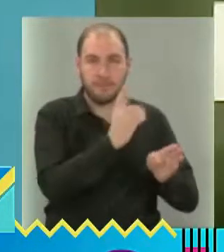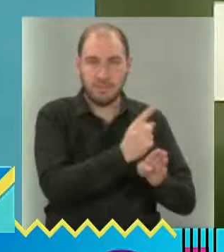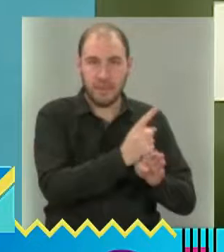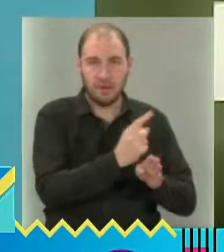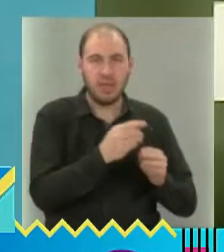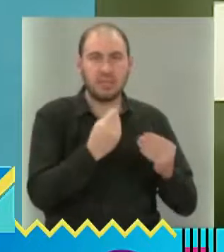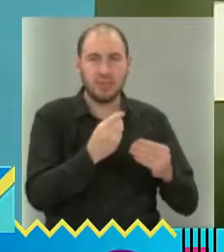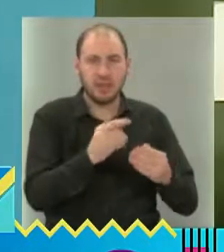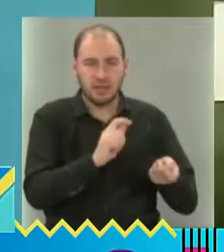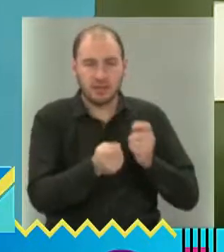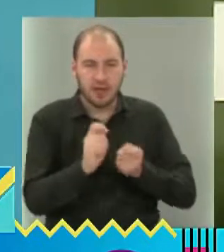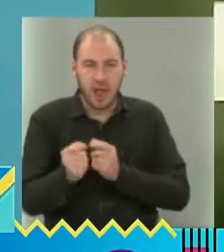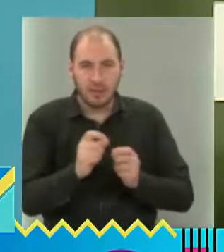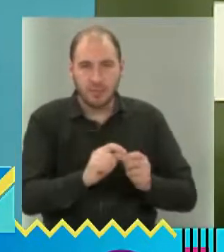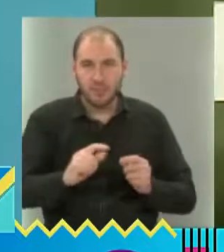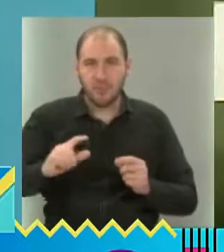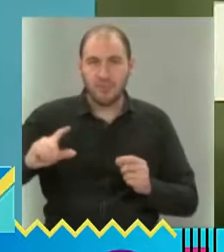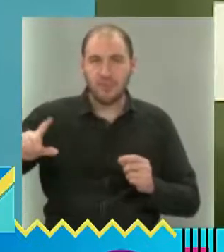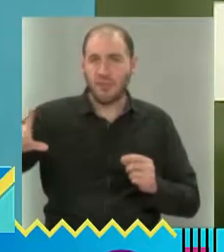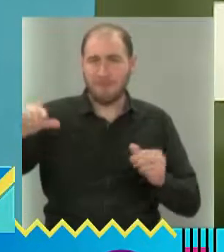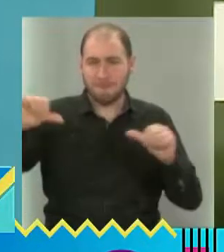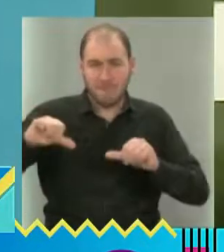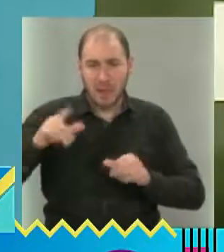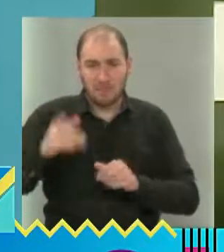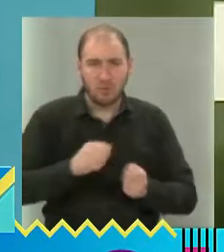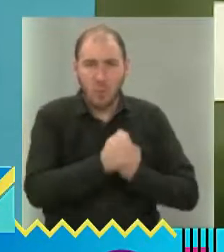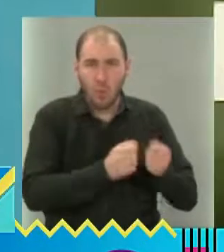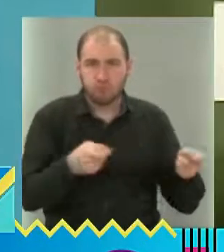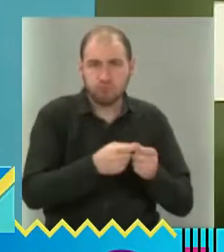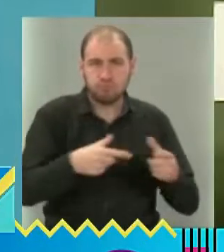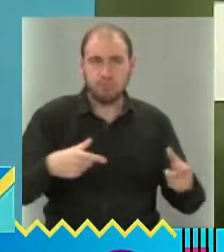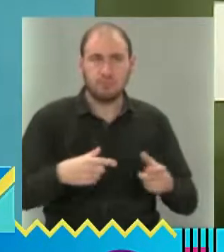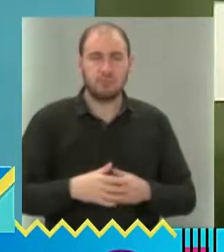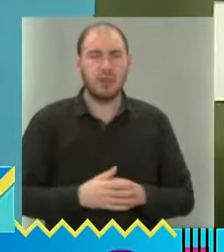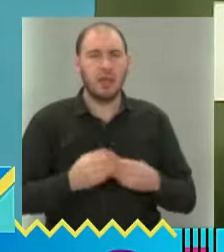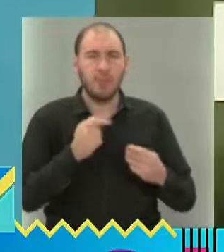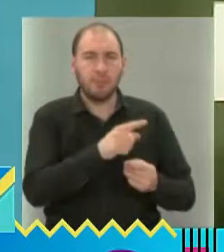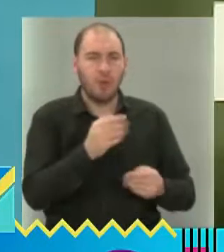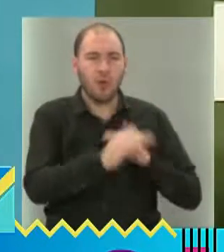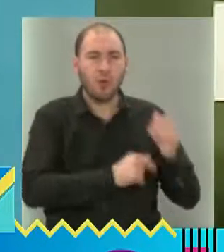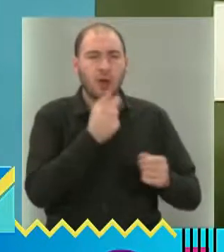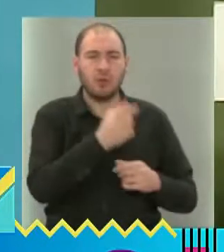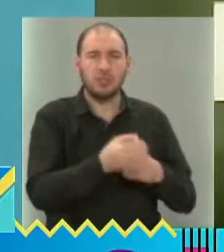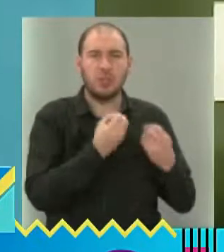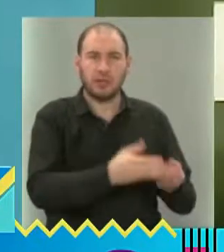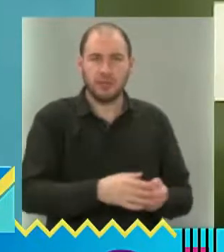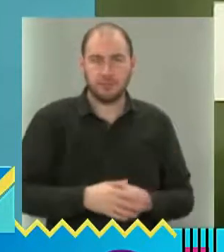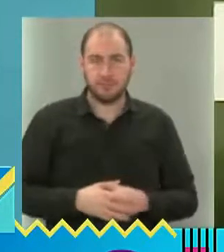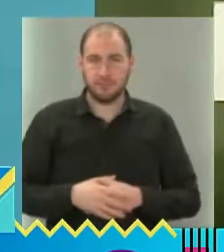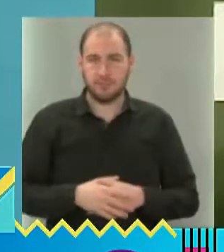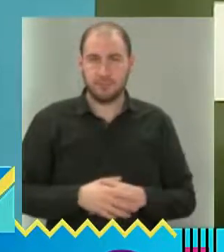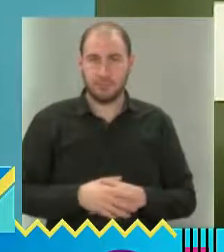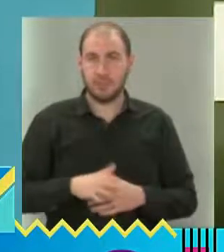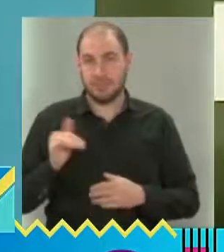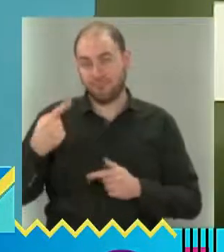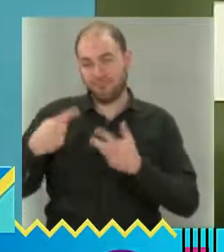instancia y cómo se va modificando este precio injustamente para el pequeño y mediano productor? ¿Qué explicación le puede dar?